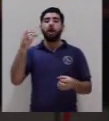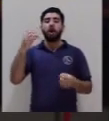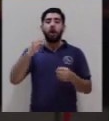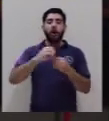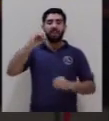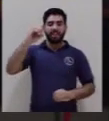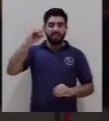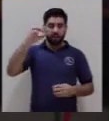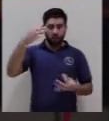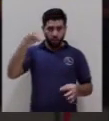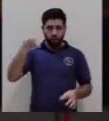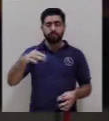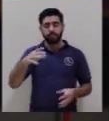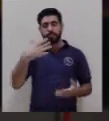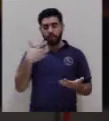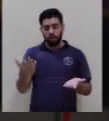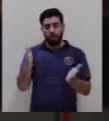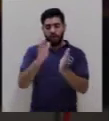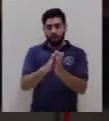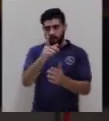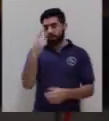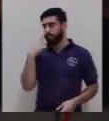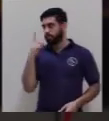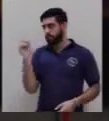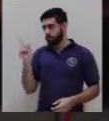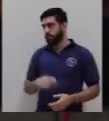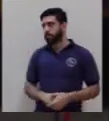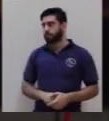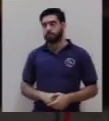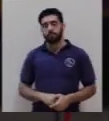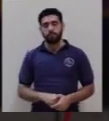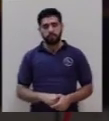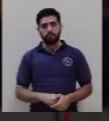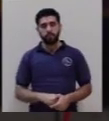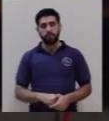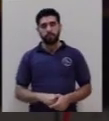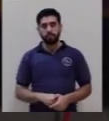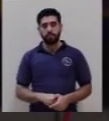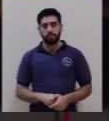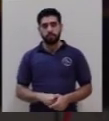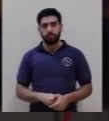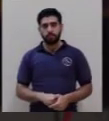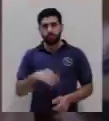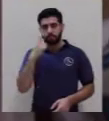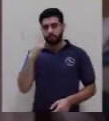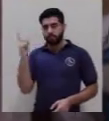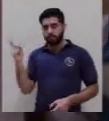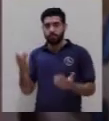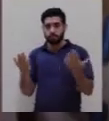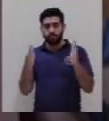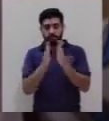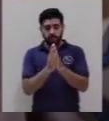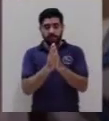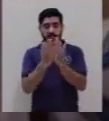su organizador. La doblamos para que queden las para que queden